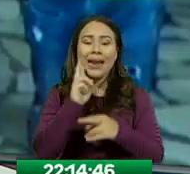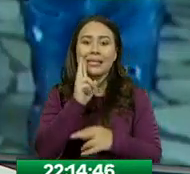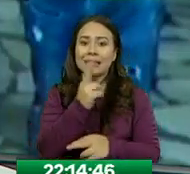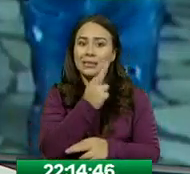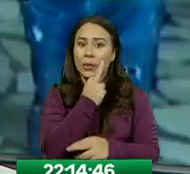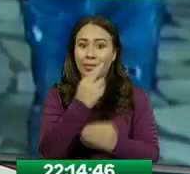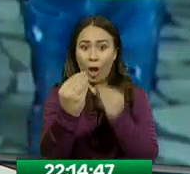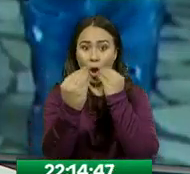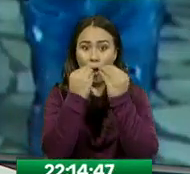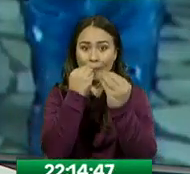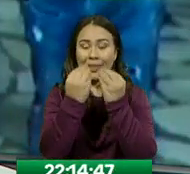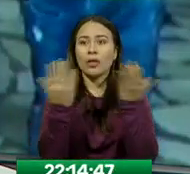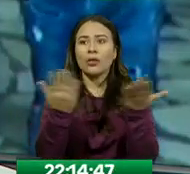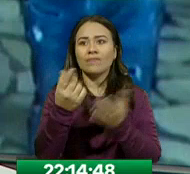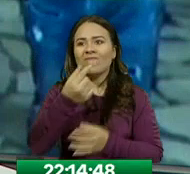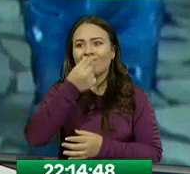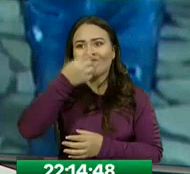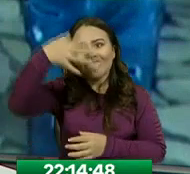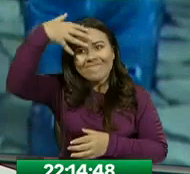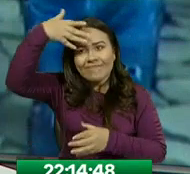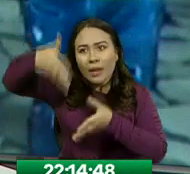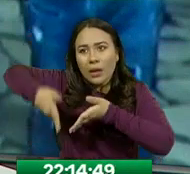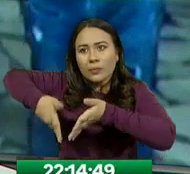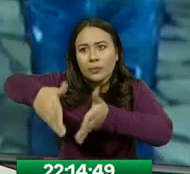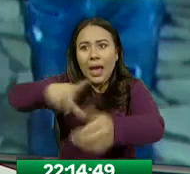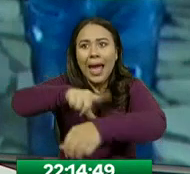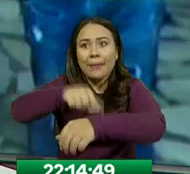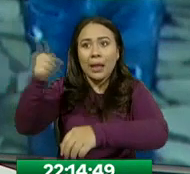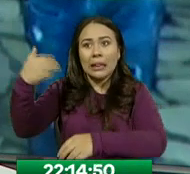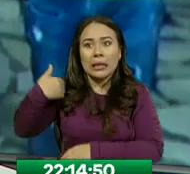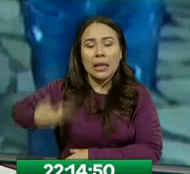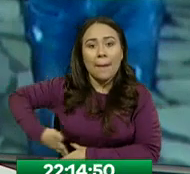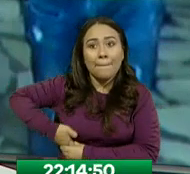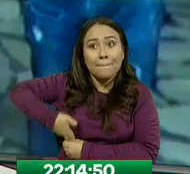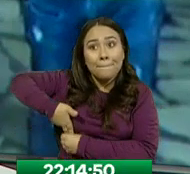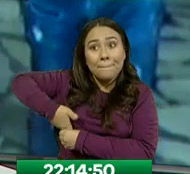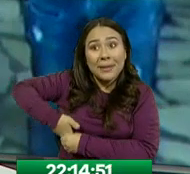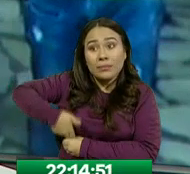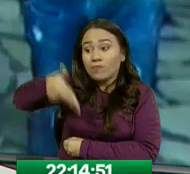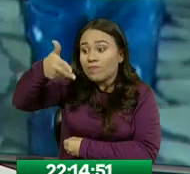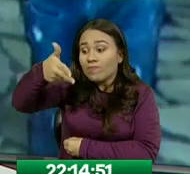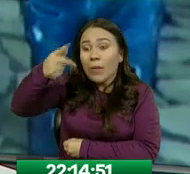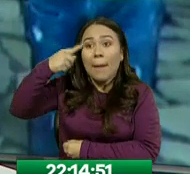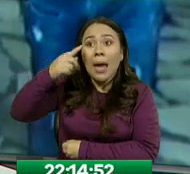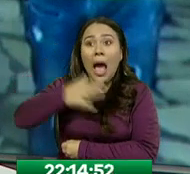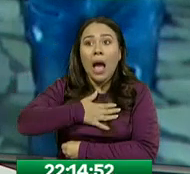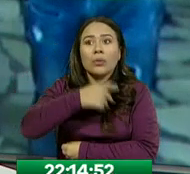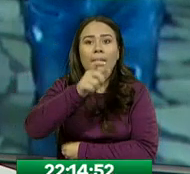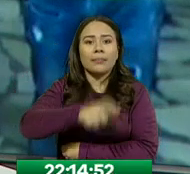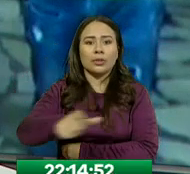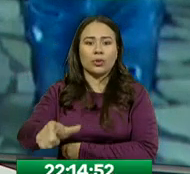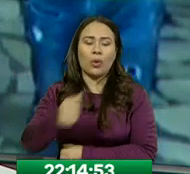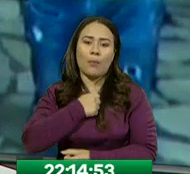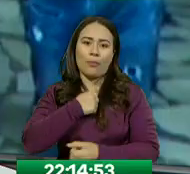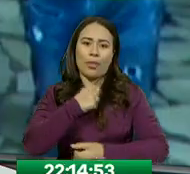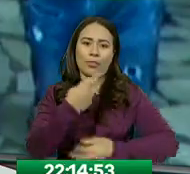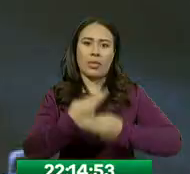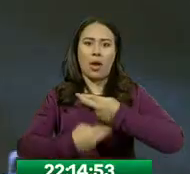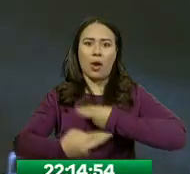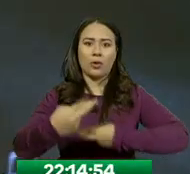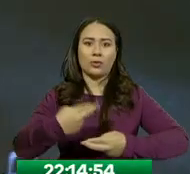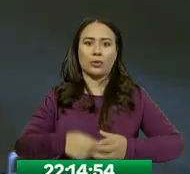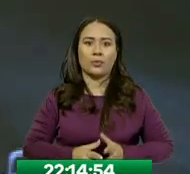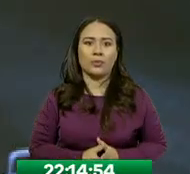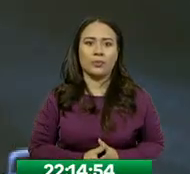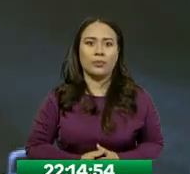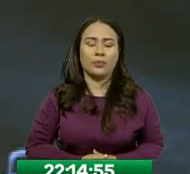vía Santo Domingo Quevedo. Los zampones usaron un arma de fuego para atemorizar a clientes y al propietario del negocio.